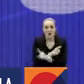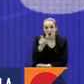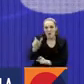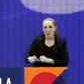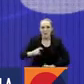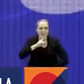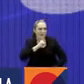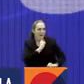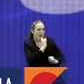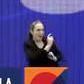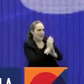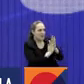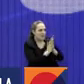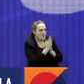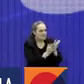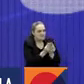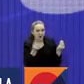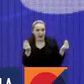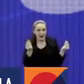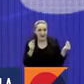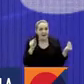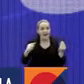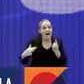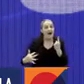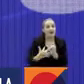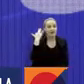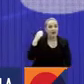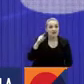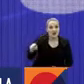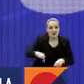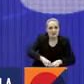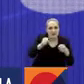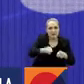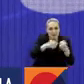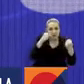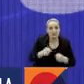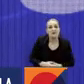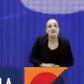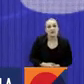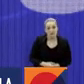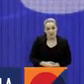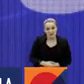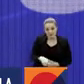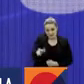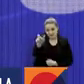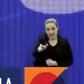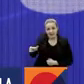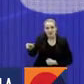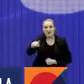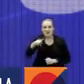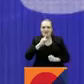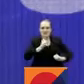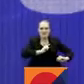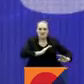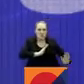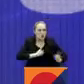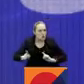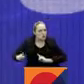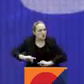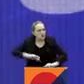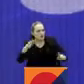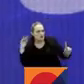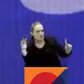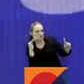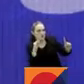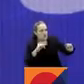y de la polarización, los discursos de la destrucción, pero también la amenazan los discursos que quieren atentar